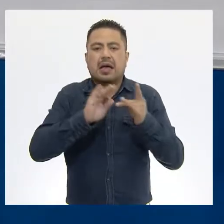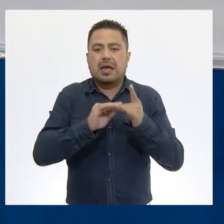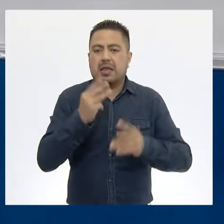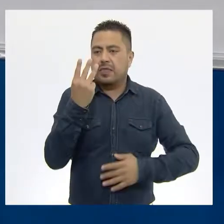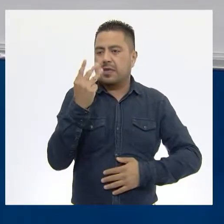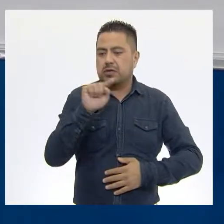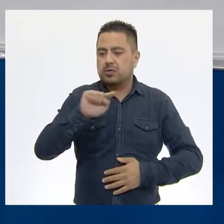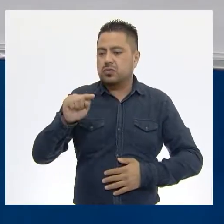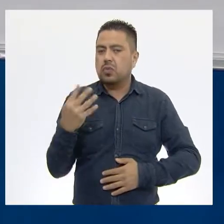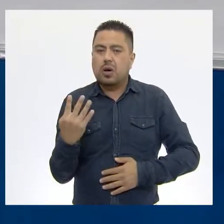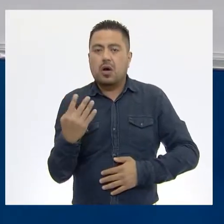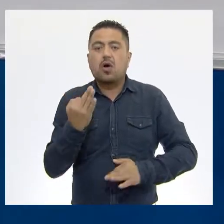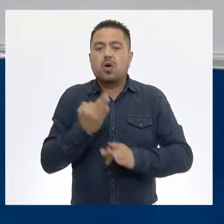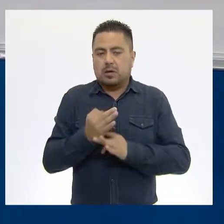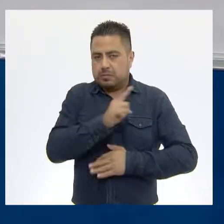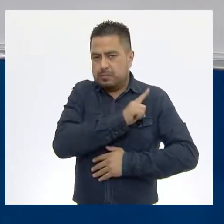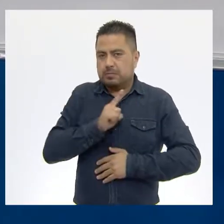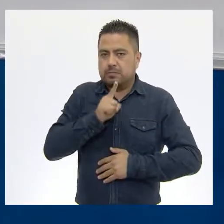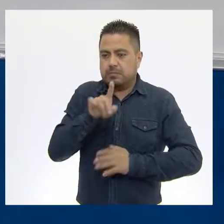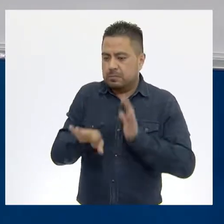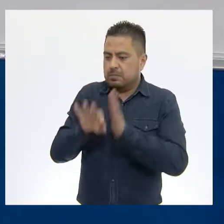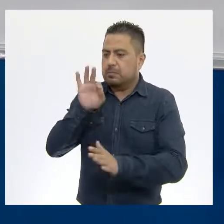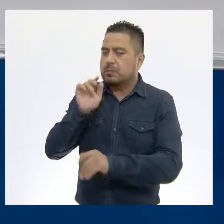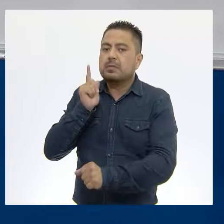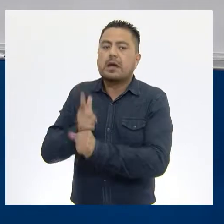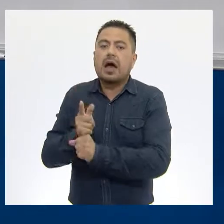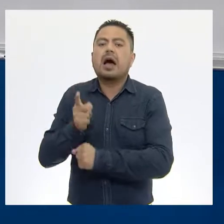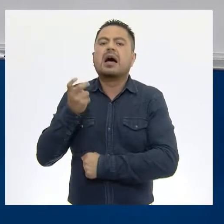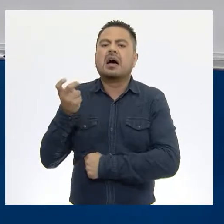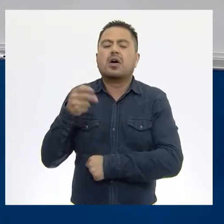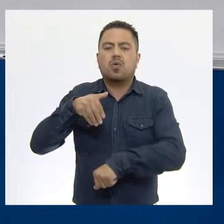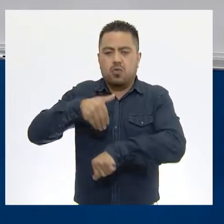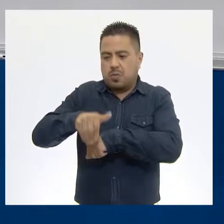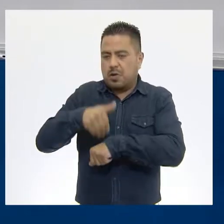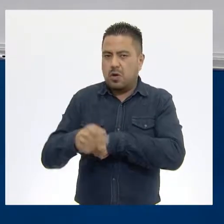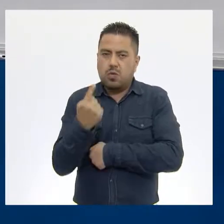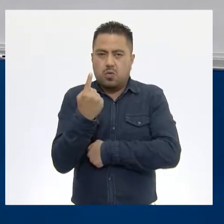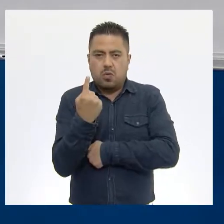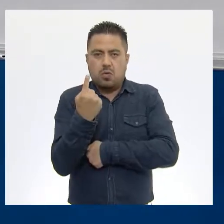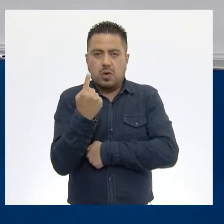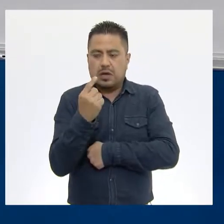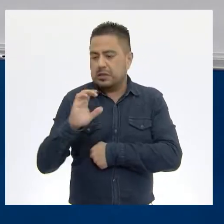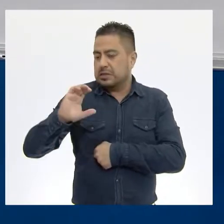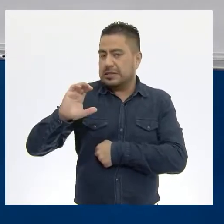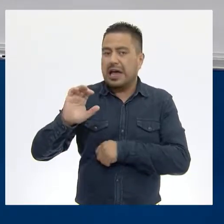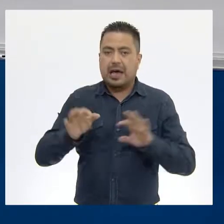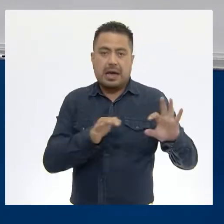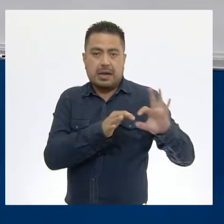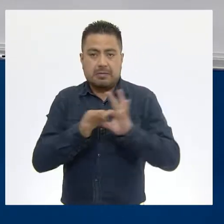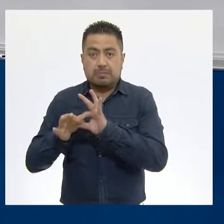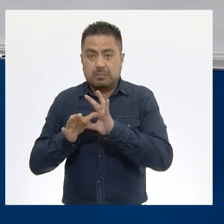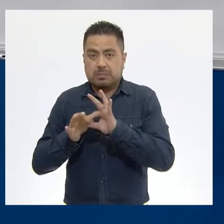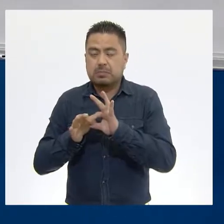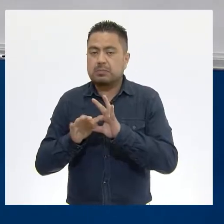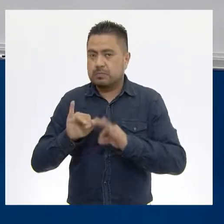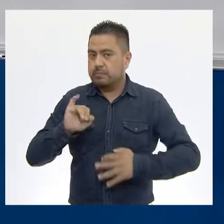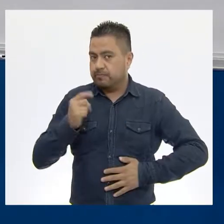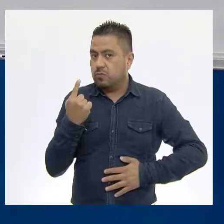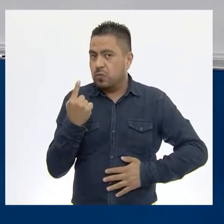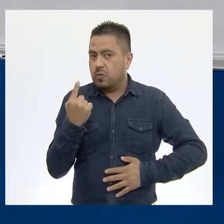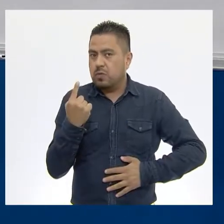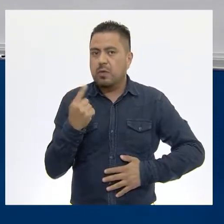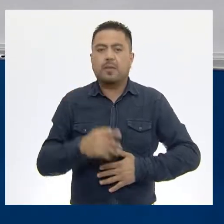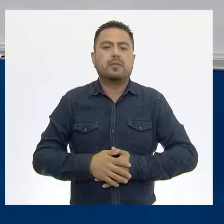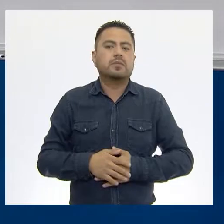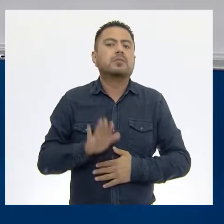3/4. Sí. Y aquí lo que debemos de encontrar también es el número 1, el inciso C Ajá. es el número 1. 1. A